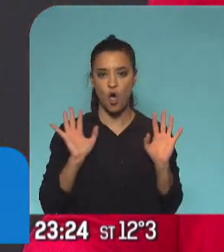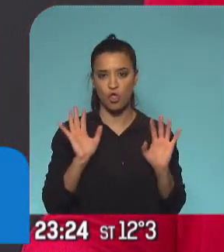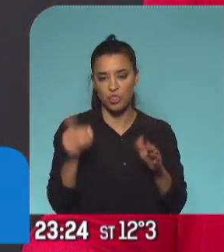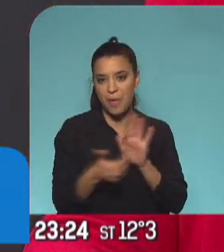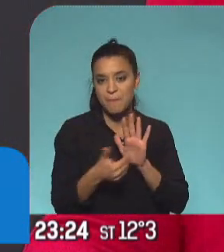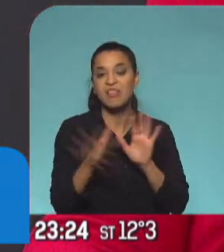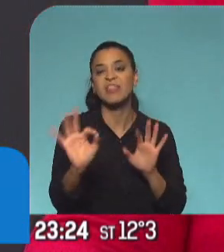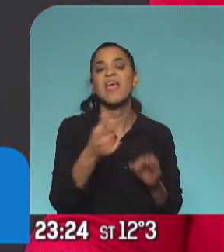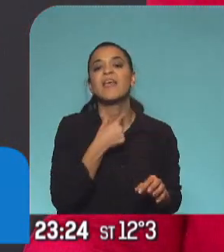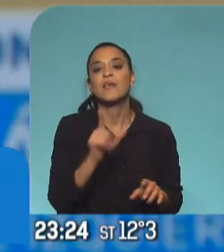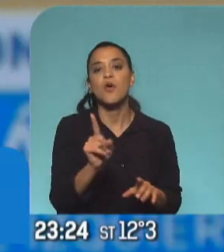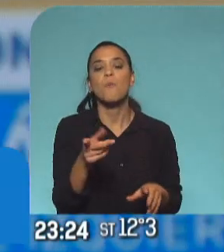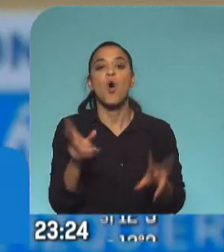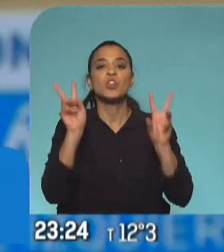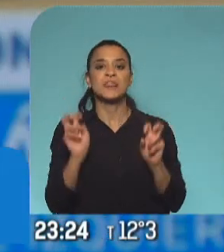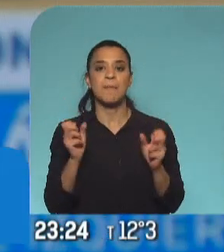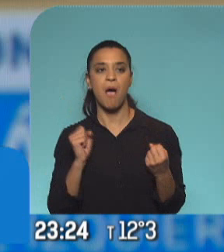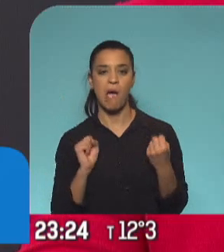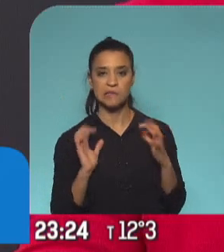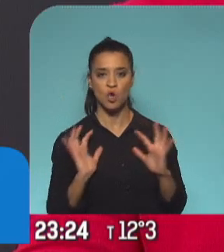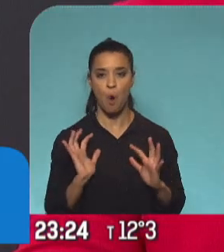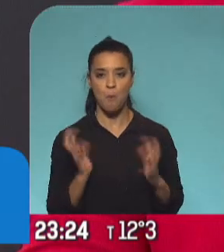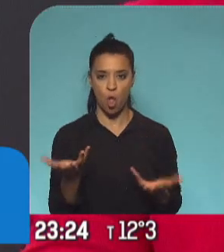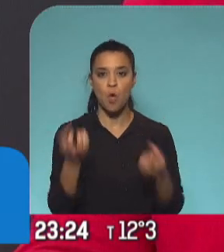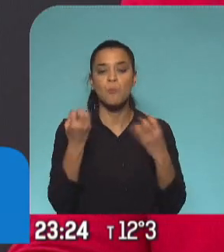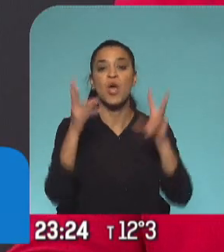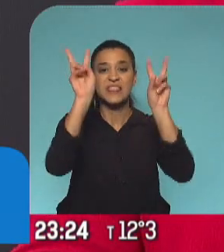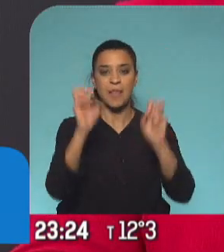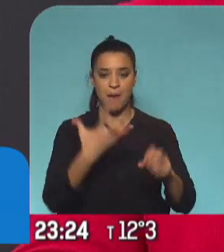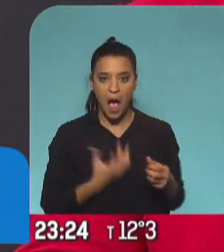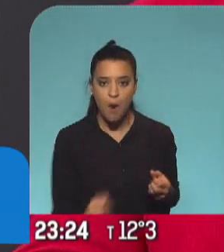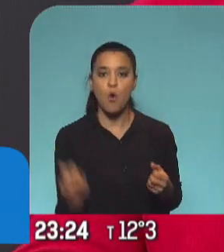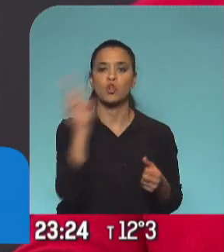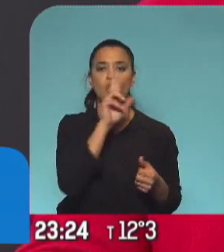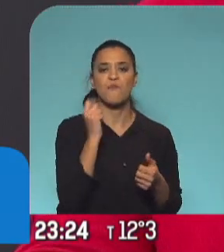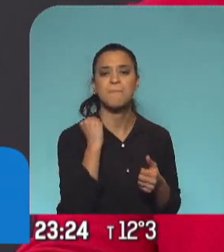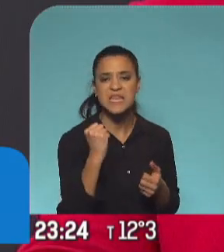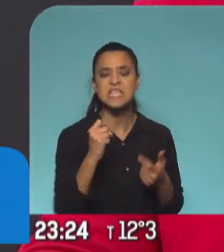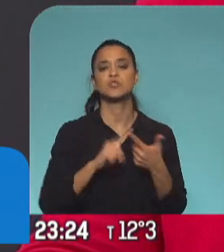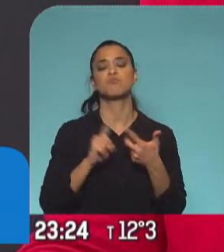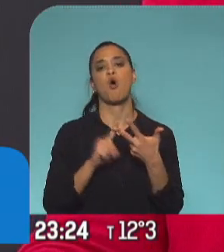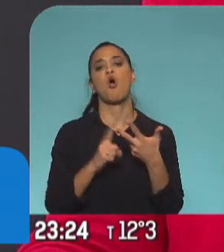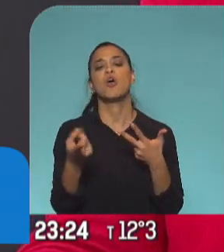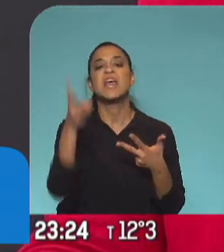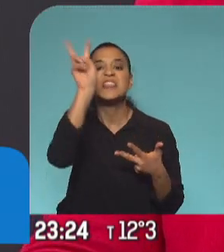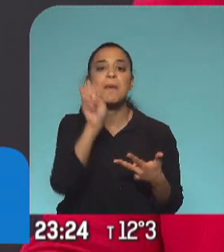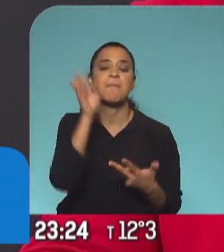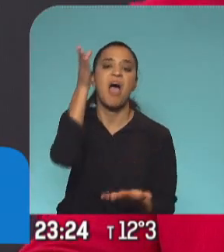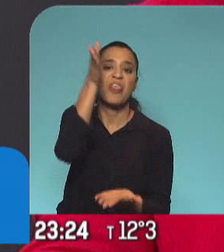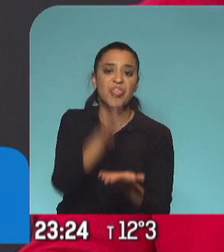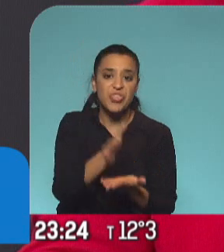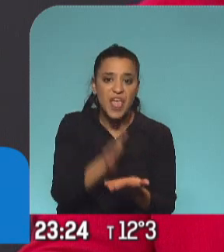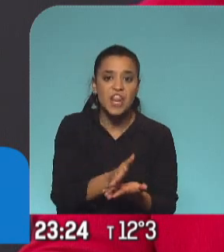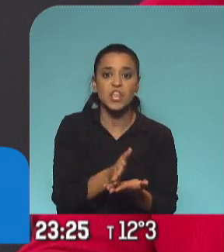Y trataba de evitar Claro. el tema incómodo, Claro. ¿no? Porque estaba el tema aborto, el tema feminismo, el tema de los